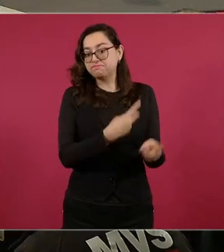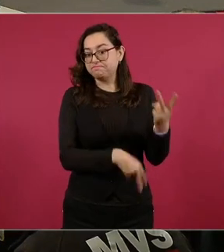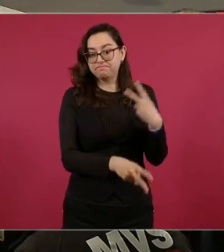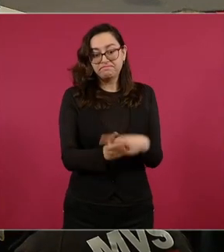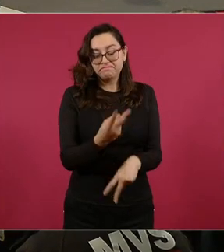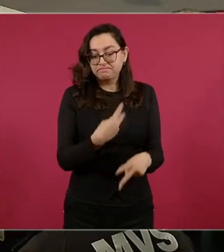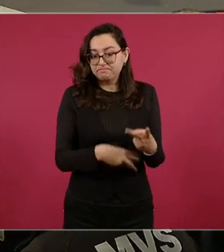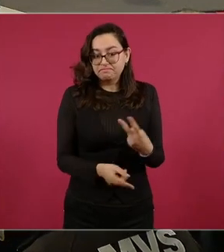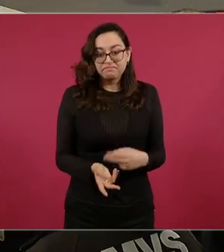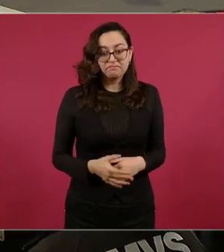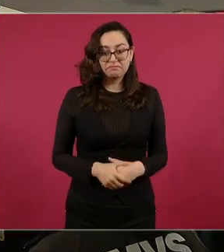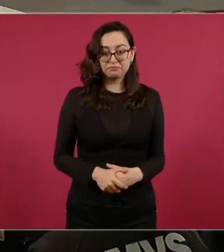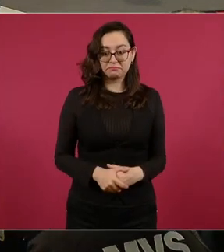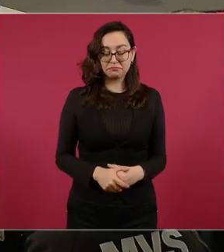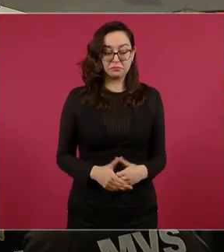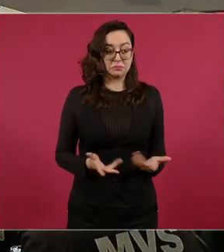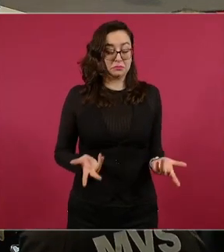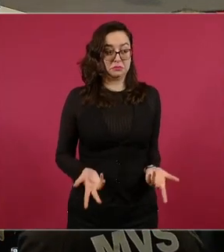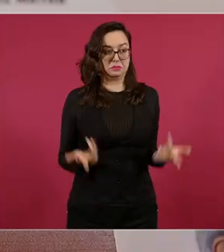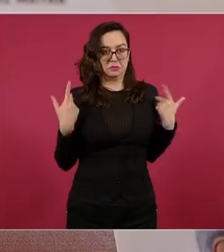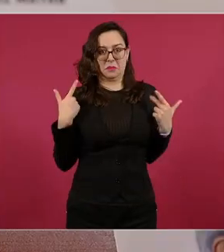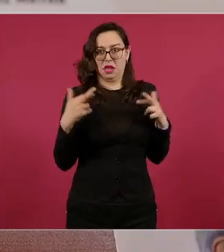investigadores que no investigan,